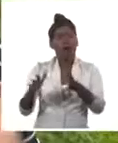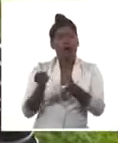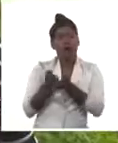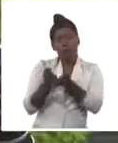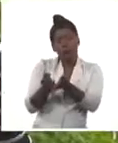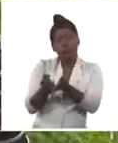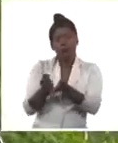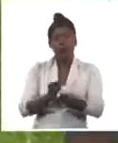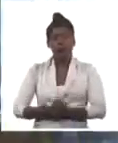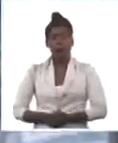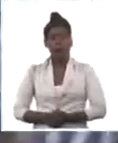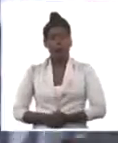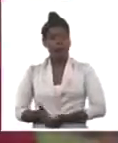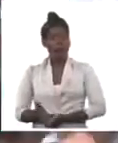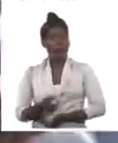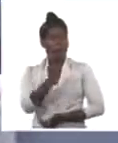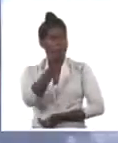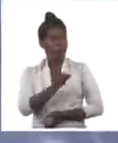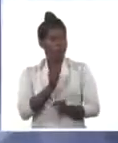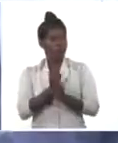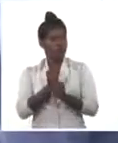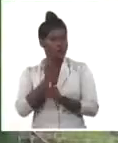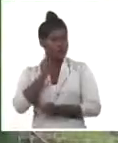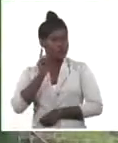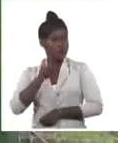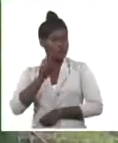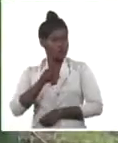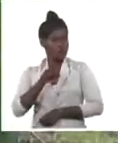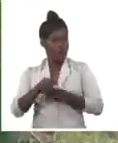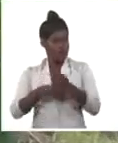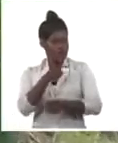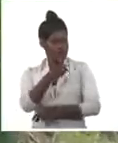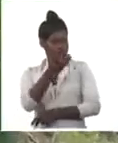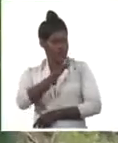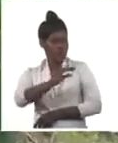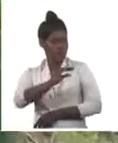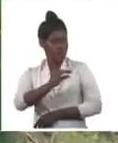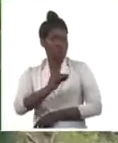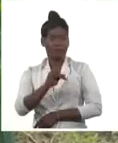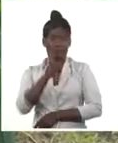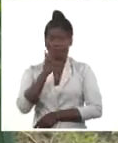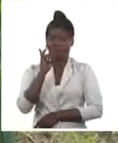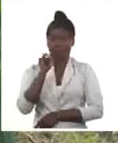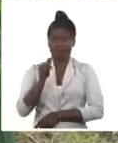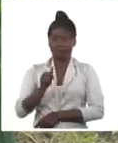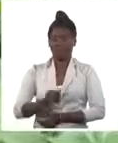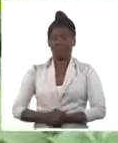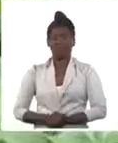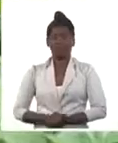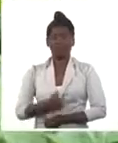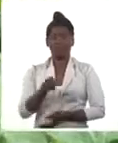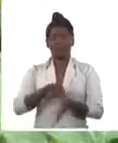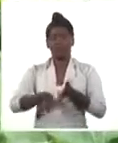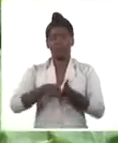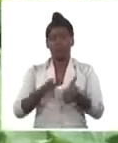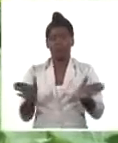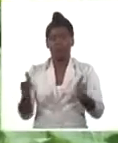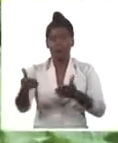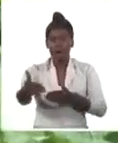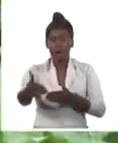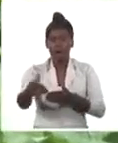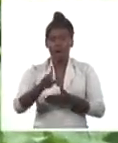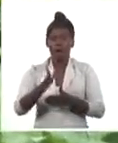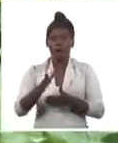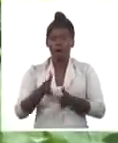son rentables. Y al productor le sale bien, o sea que el productor gana. El fondo de tierra de este bloque en desarrollo sobrepasa las 160